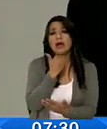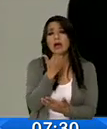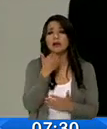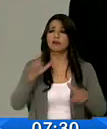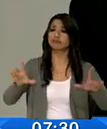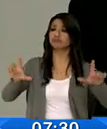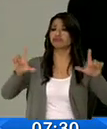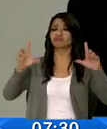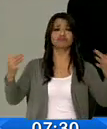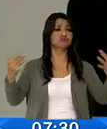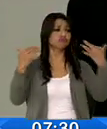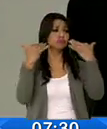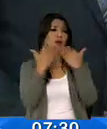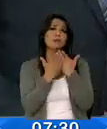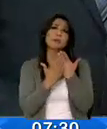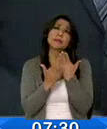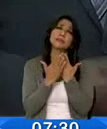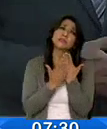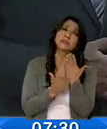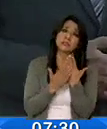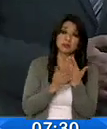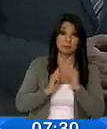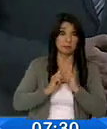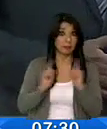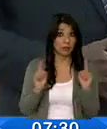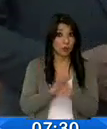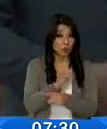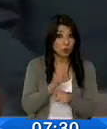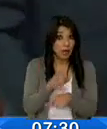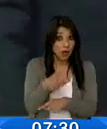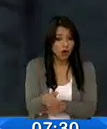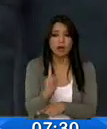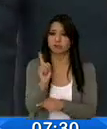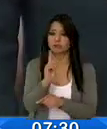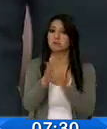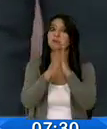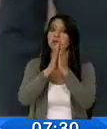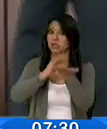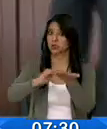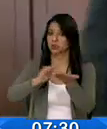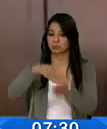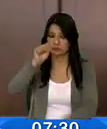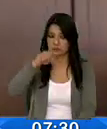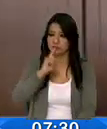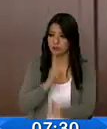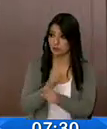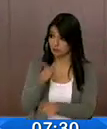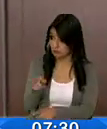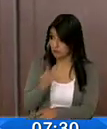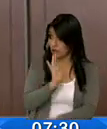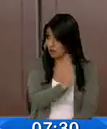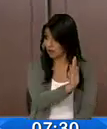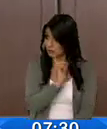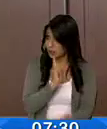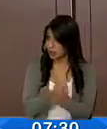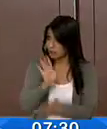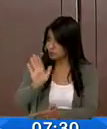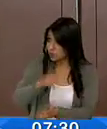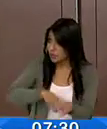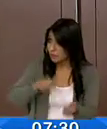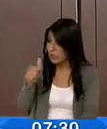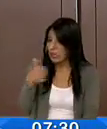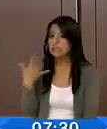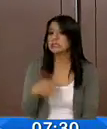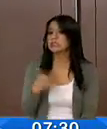mediática, hacerse la víctima. Sin embargo, una hora y media más tarde pidió disculpas al enterarse que las amenazas habrían salido de una de